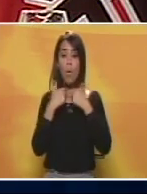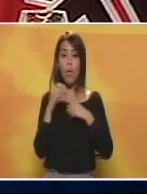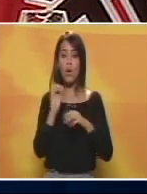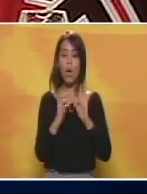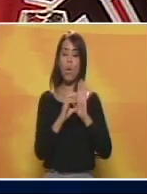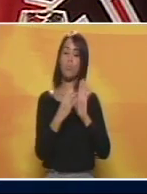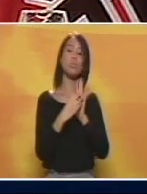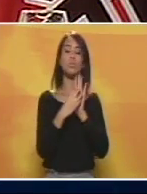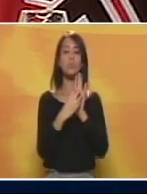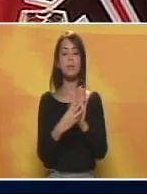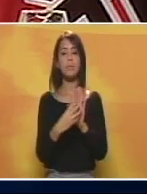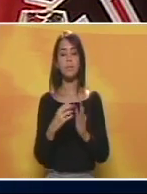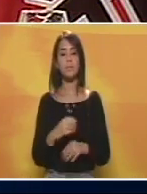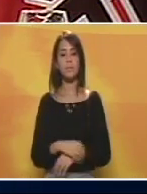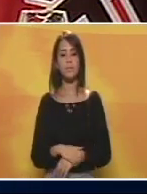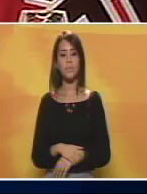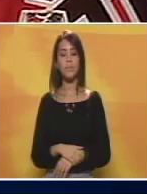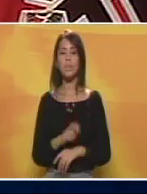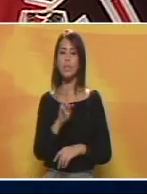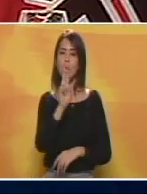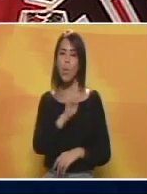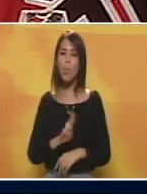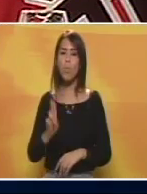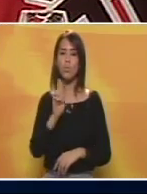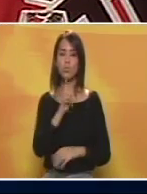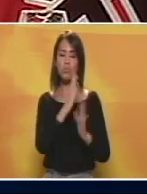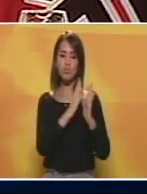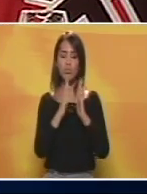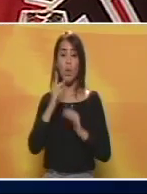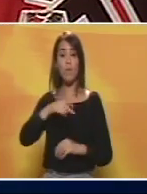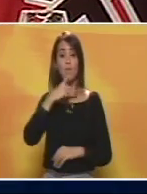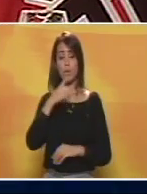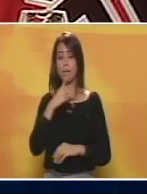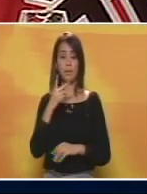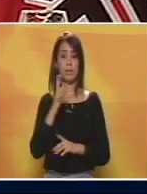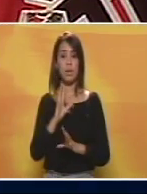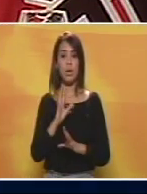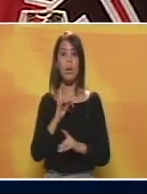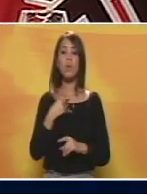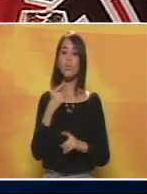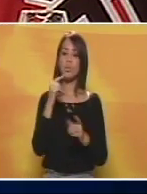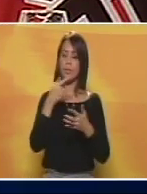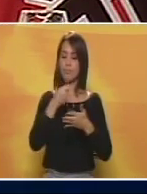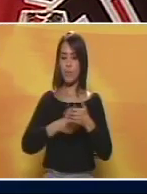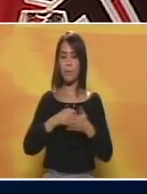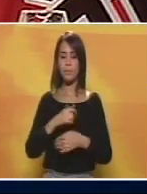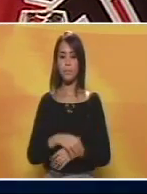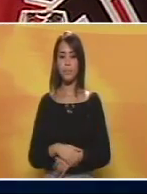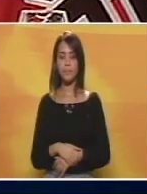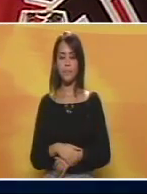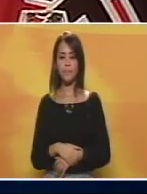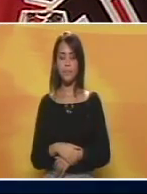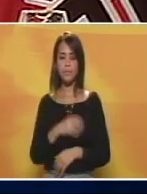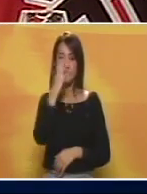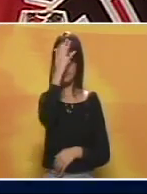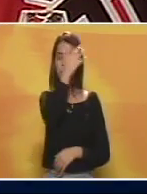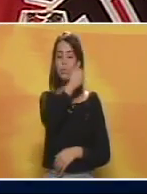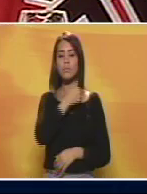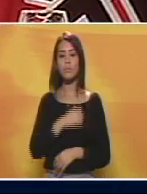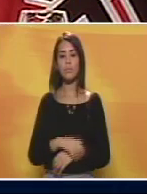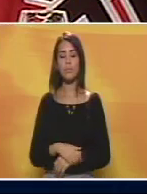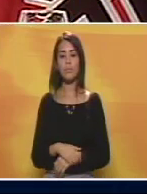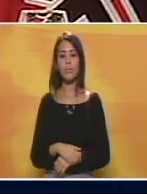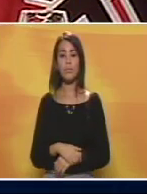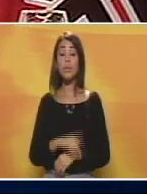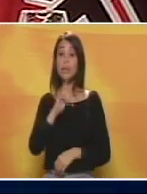que identifique una organización con fines políticos sin su autorización. Asimismo, también está